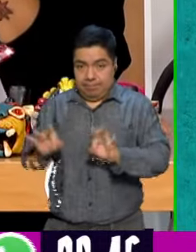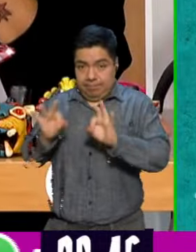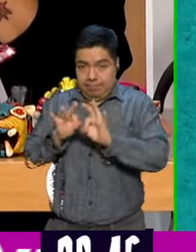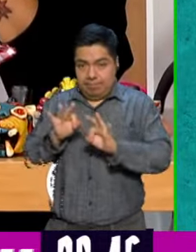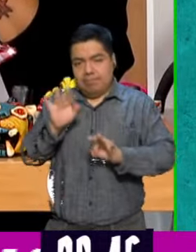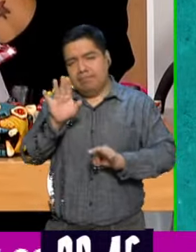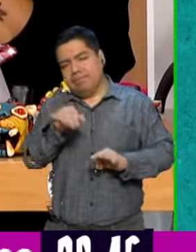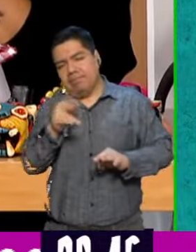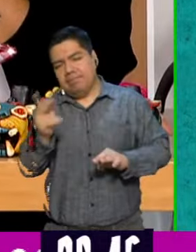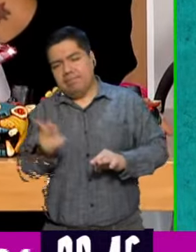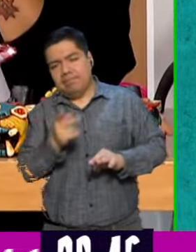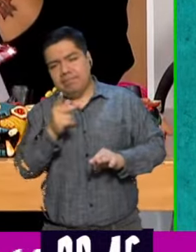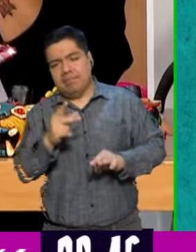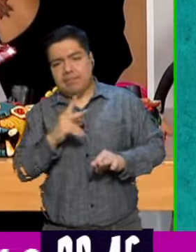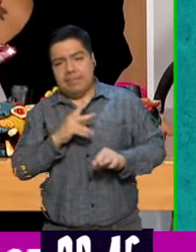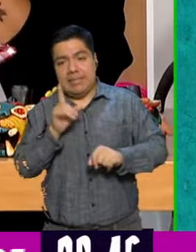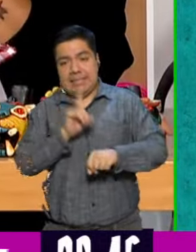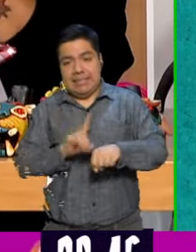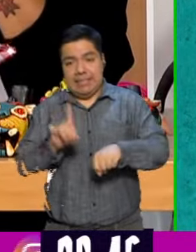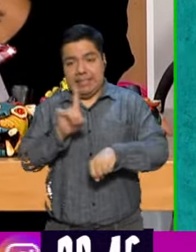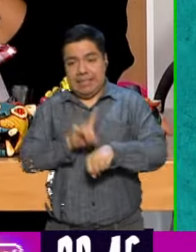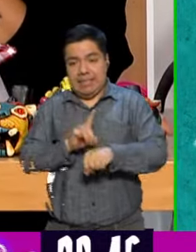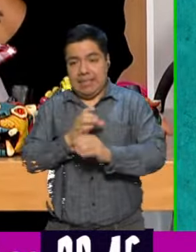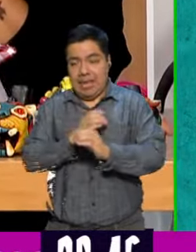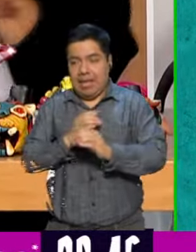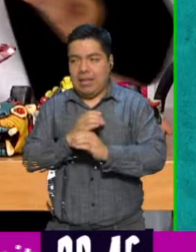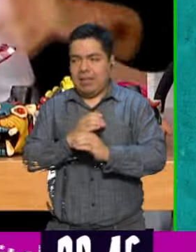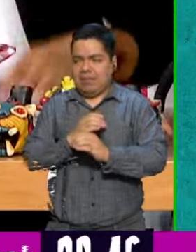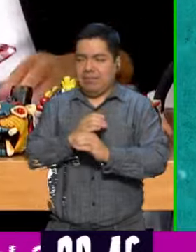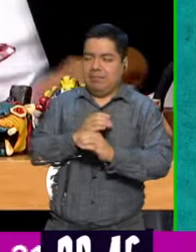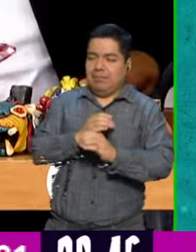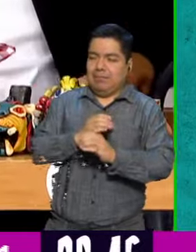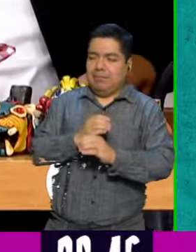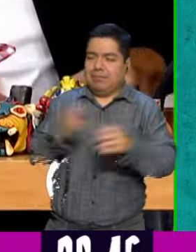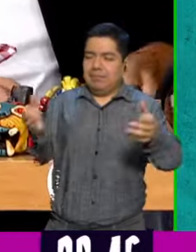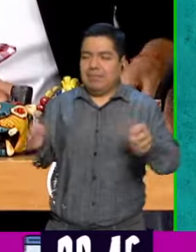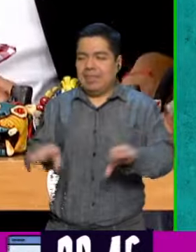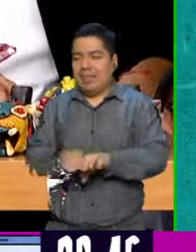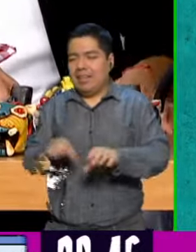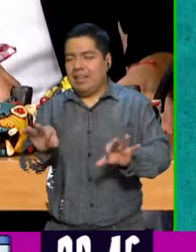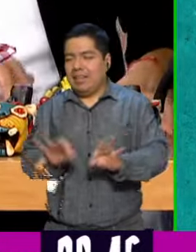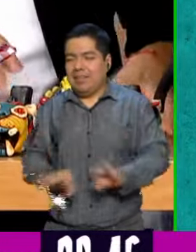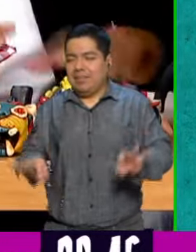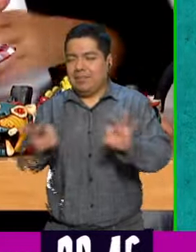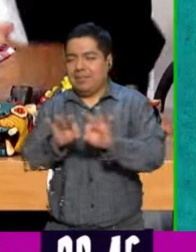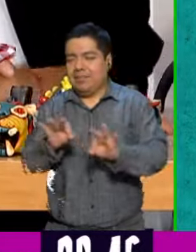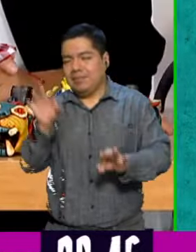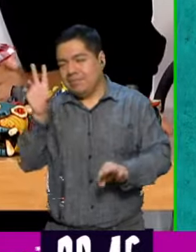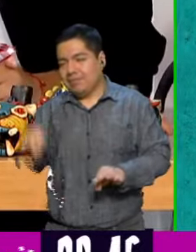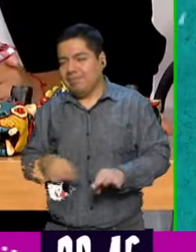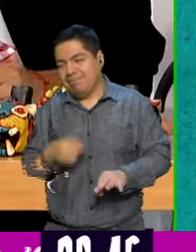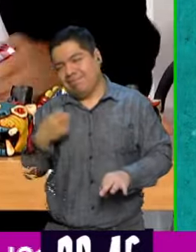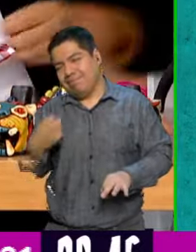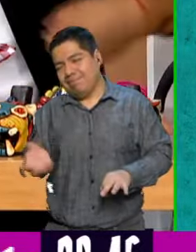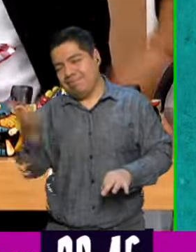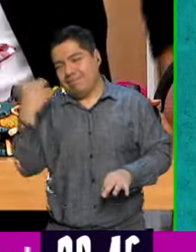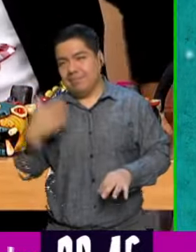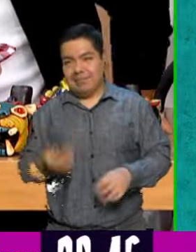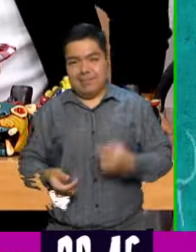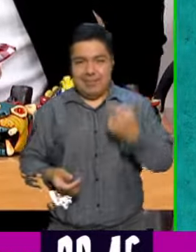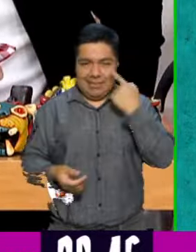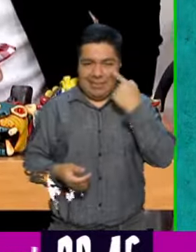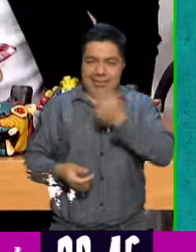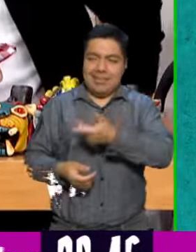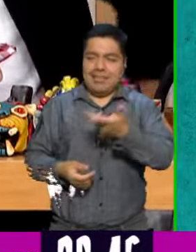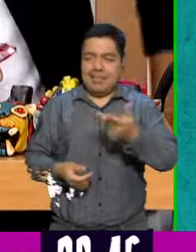Importante. ¿Tendrás algún día tiempo de que nos echemos un café para poner... ¡No, pero! ¿Cómo pregunta importante no es esa? Oiga, a